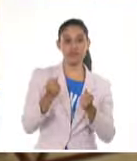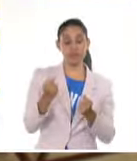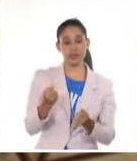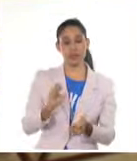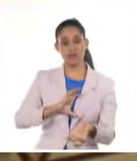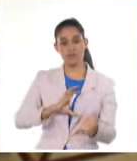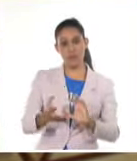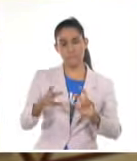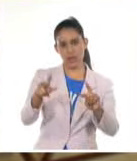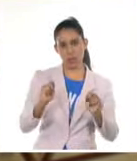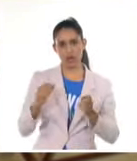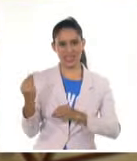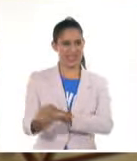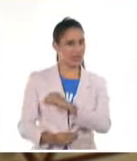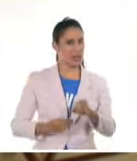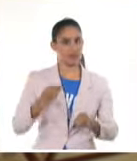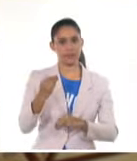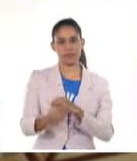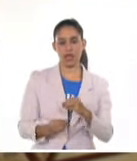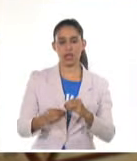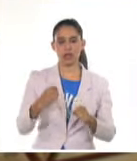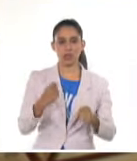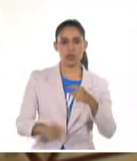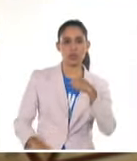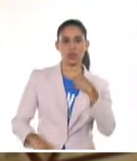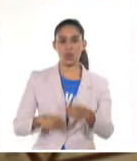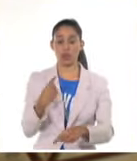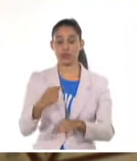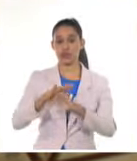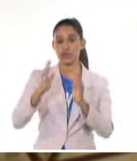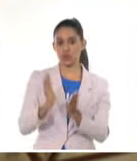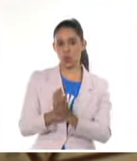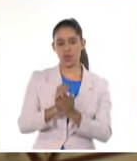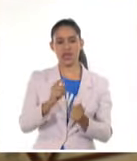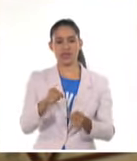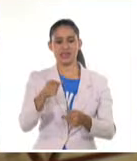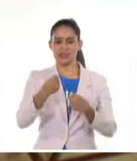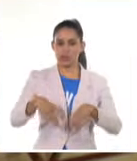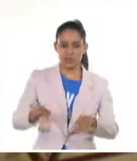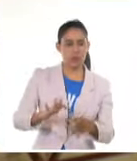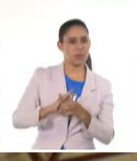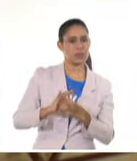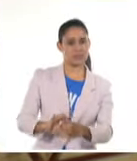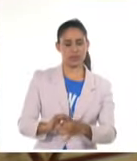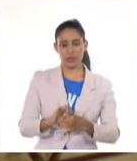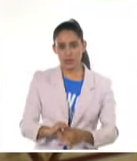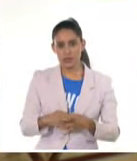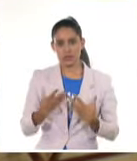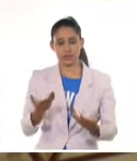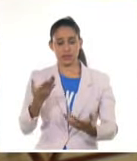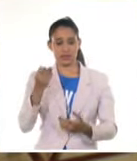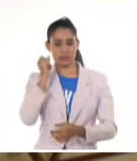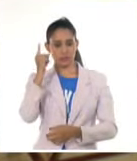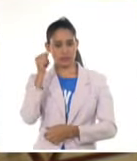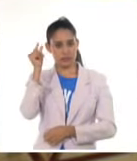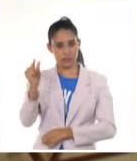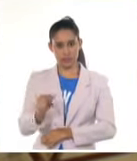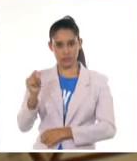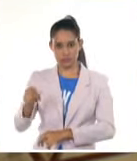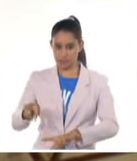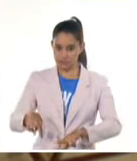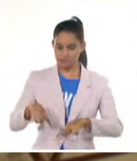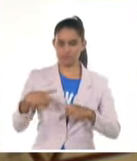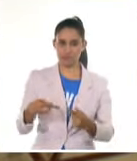de encontrar ese bloque contrahegemónico en oposición a esas guerras de pensamiento y neofascista que hoy están resurgiendo. Y ahí